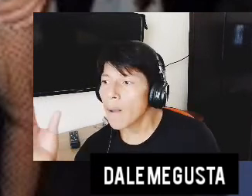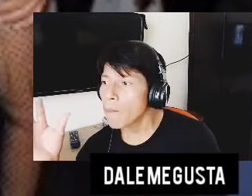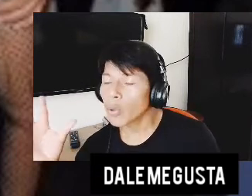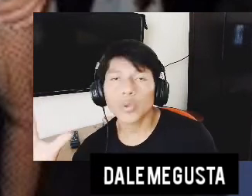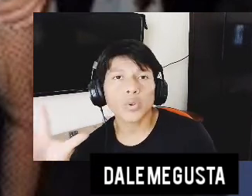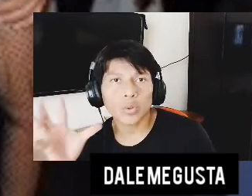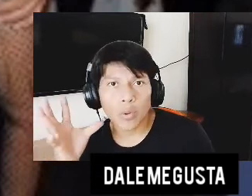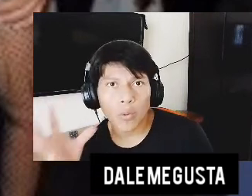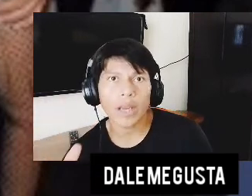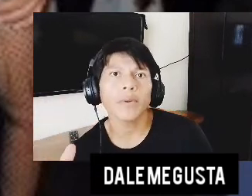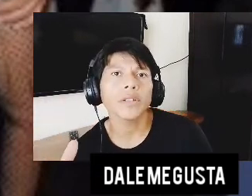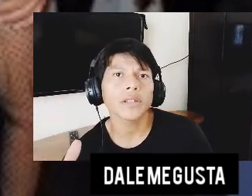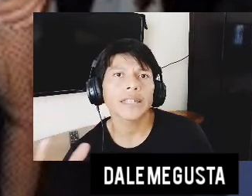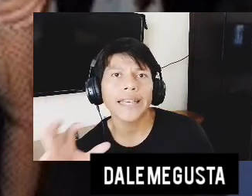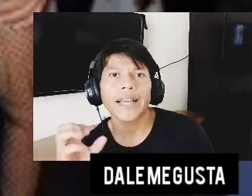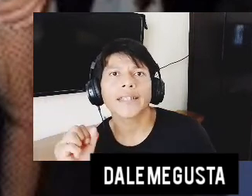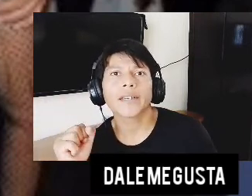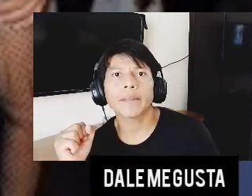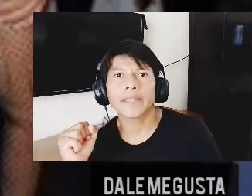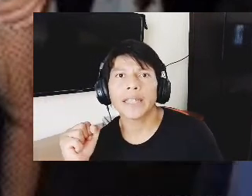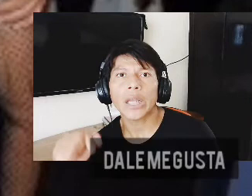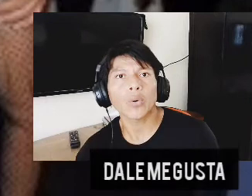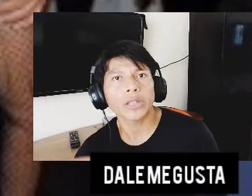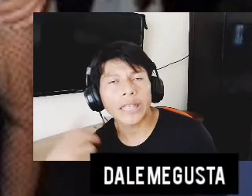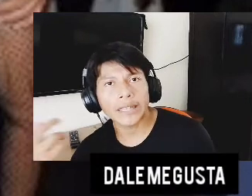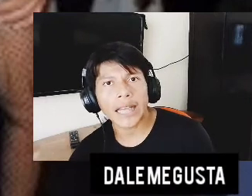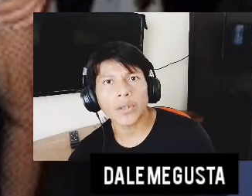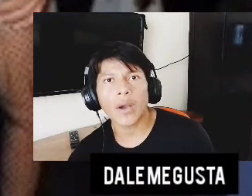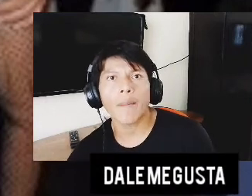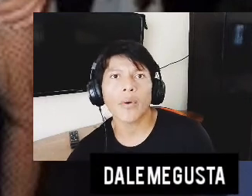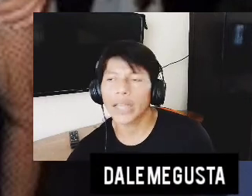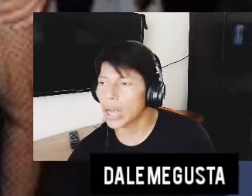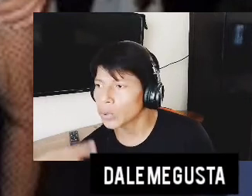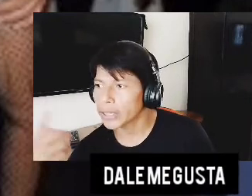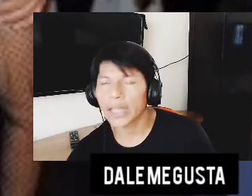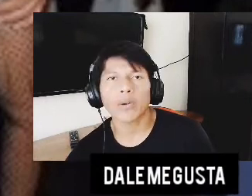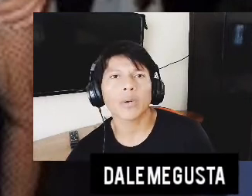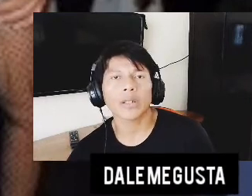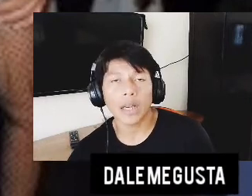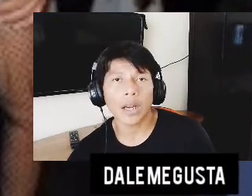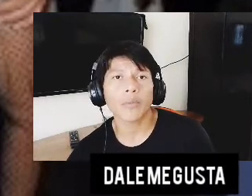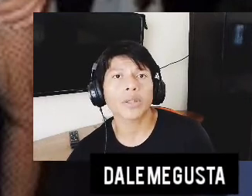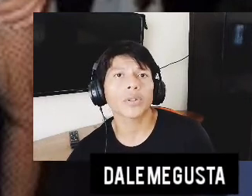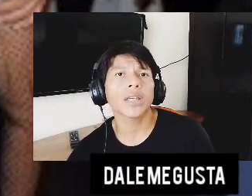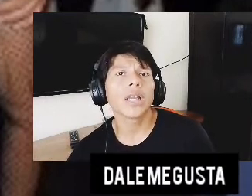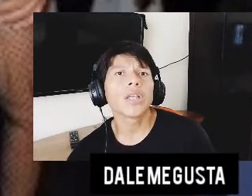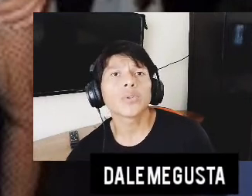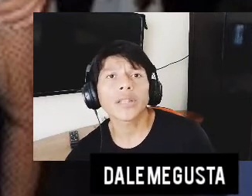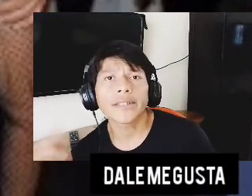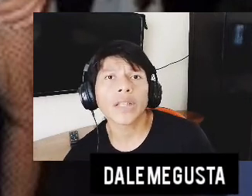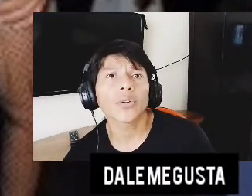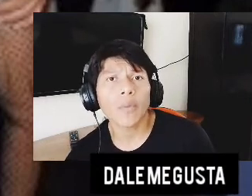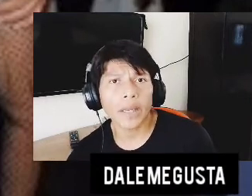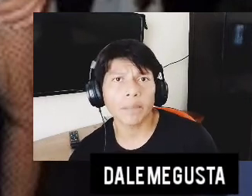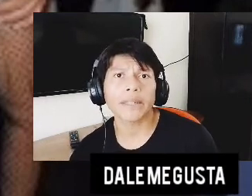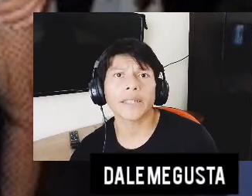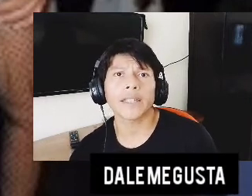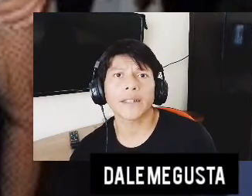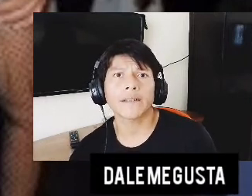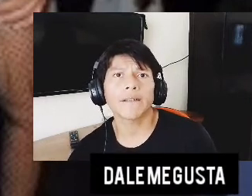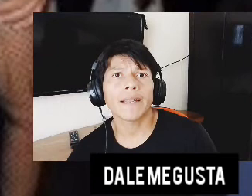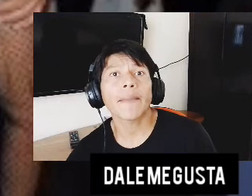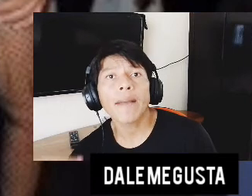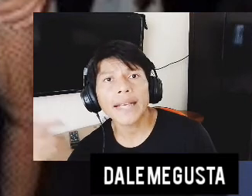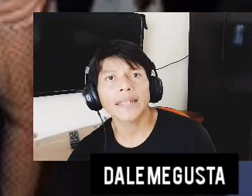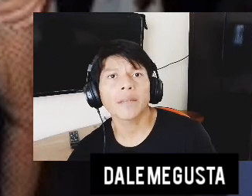él, por sus huevos, quiere llegar a ser presidente, utilizando a Morena, utilizando a la 4T y utilizando el nombre del